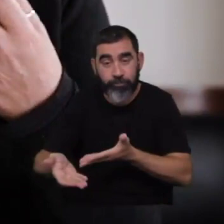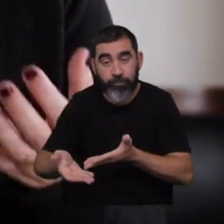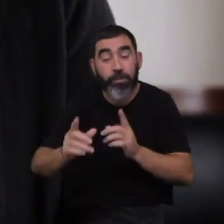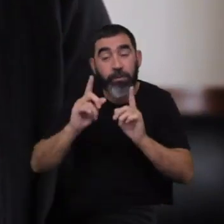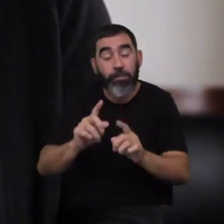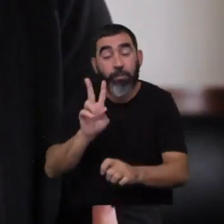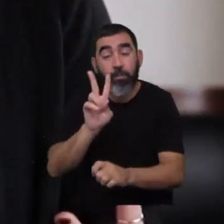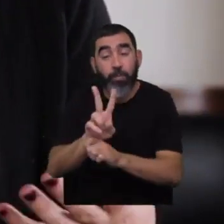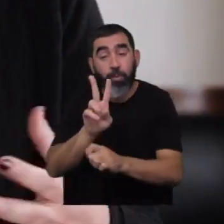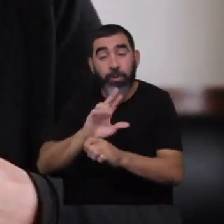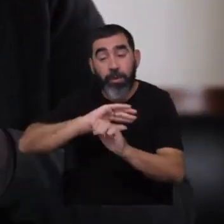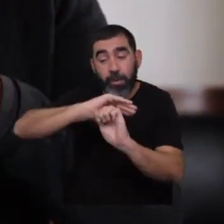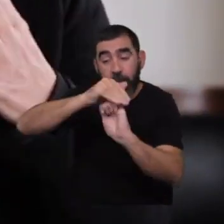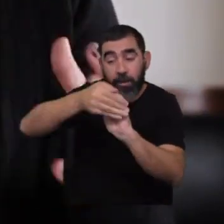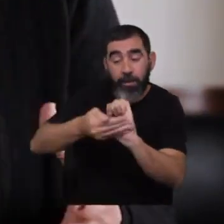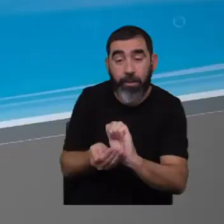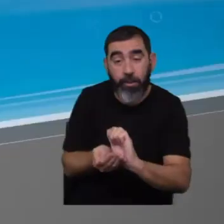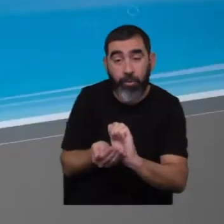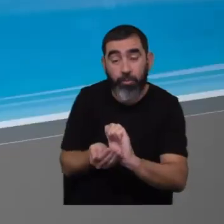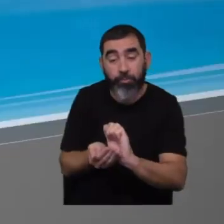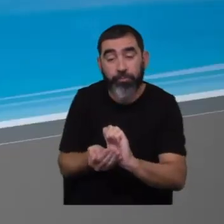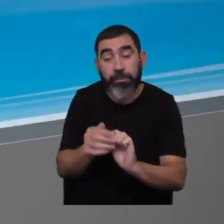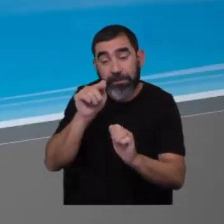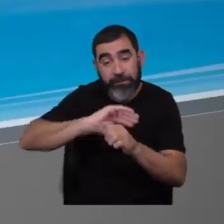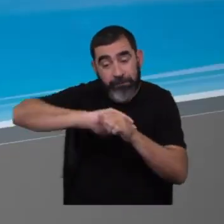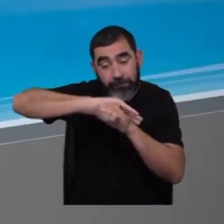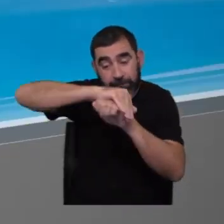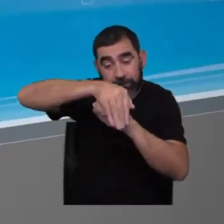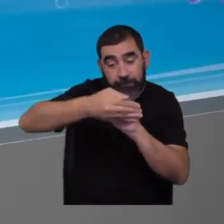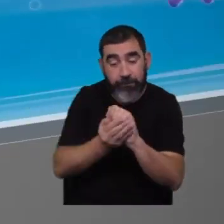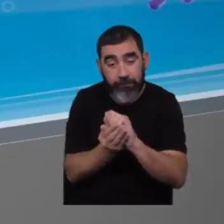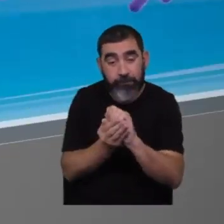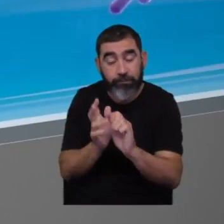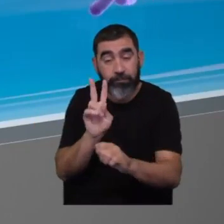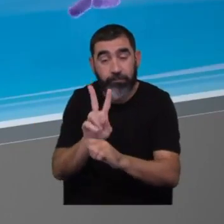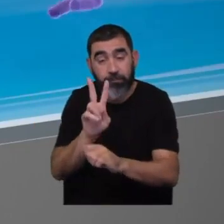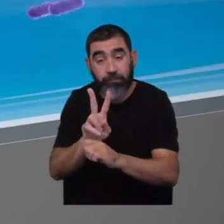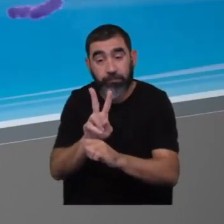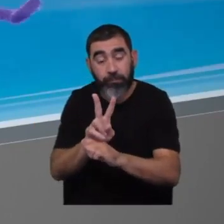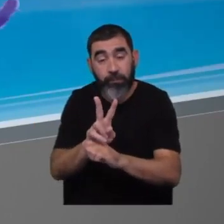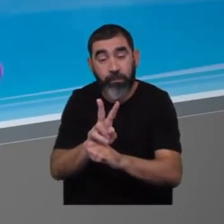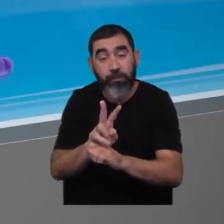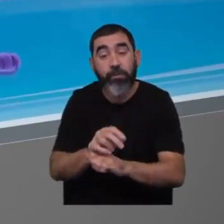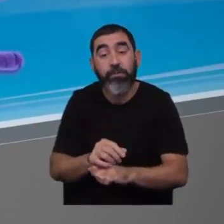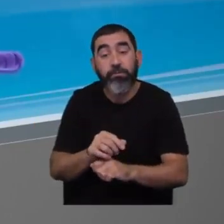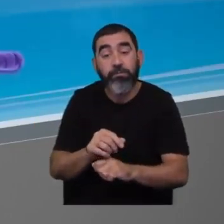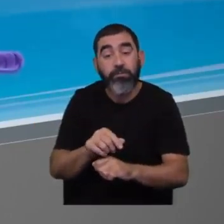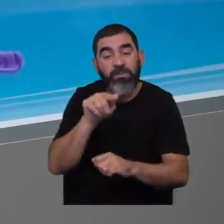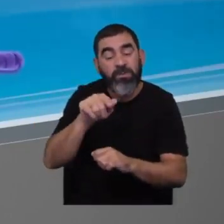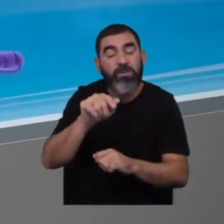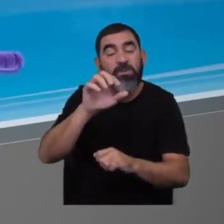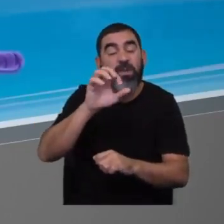vez protegidos por una capa. Esa capa de exopolisacárido, los sacáridos